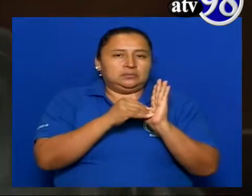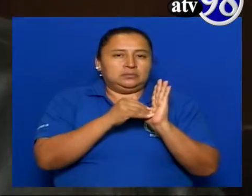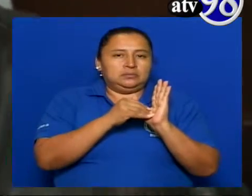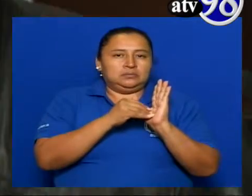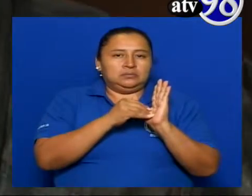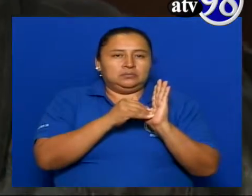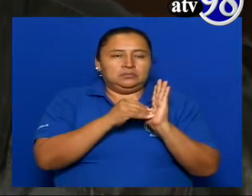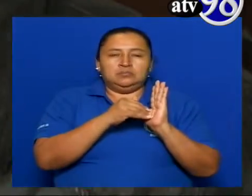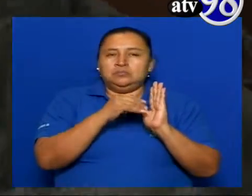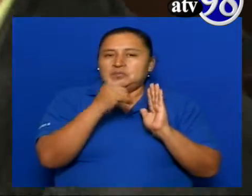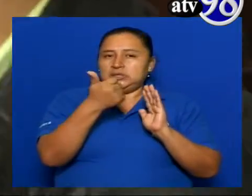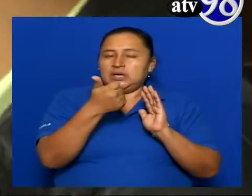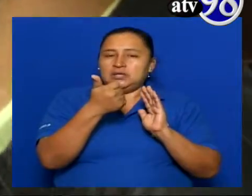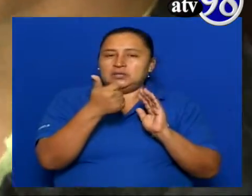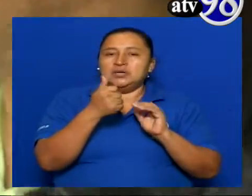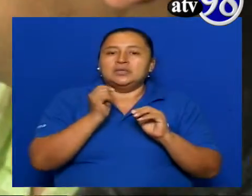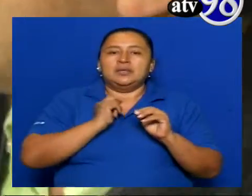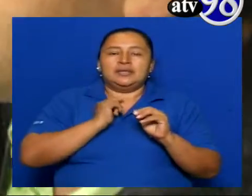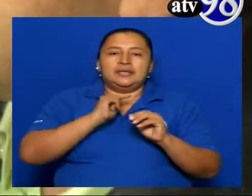2006 los